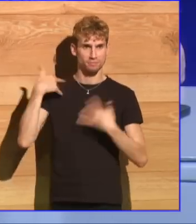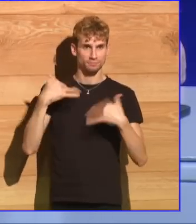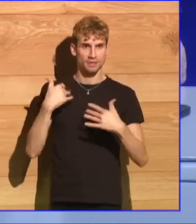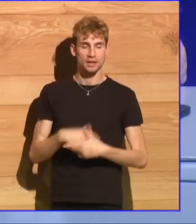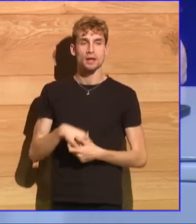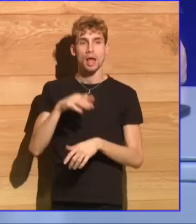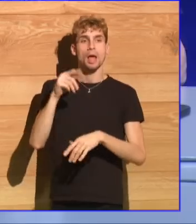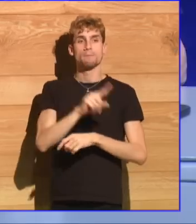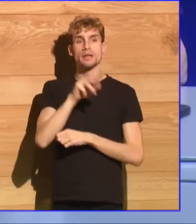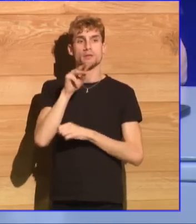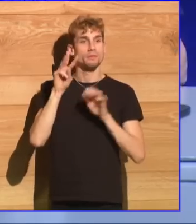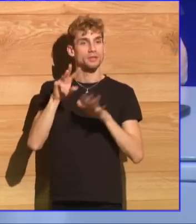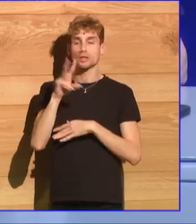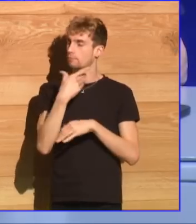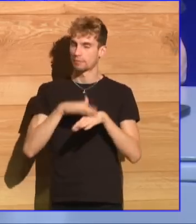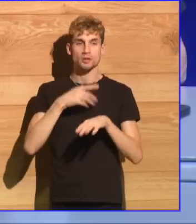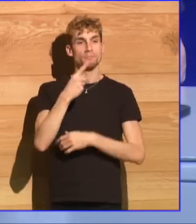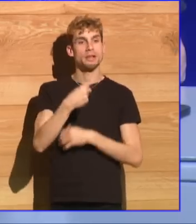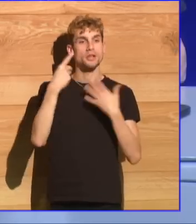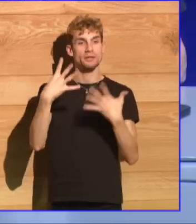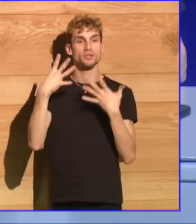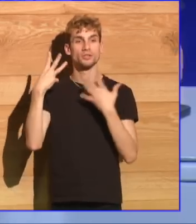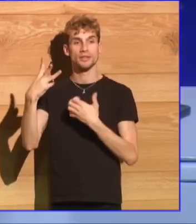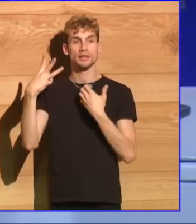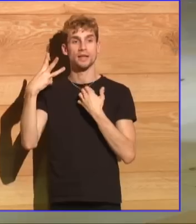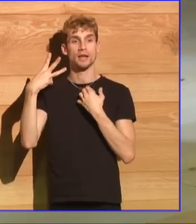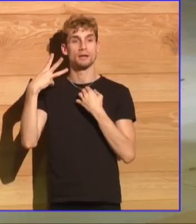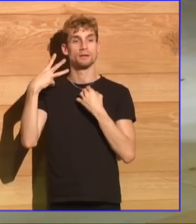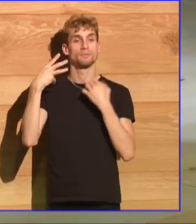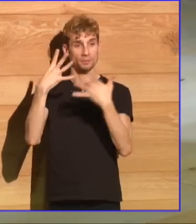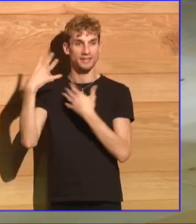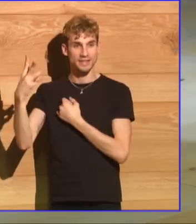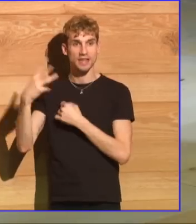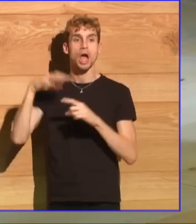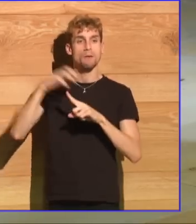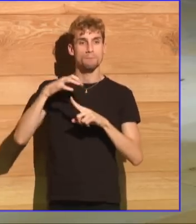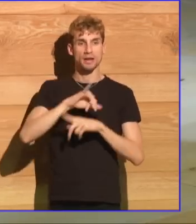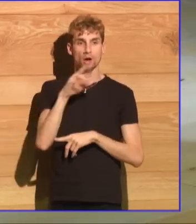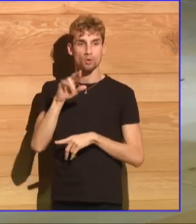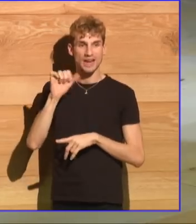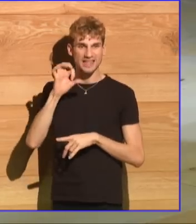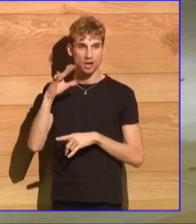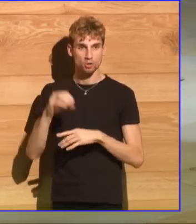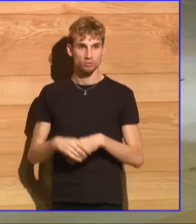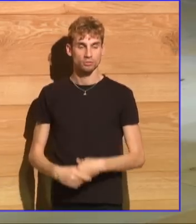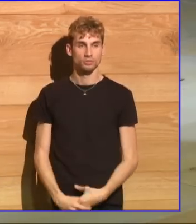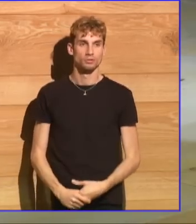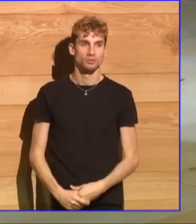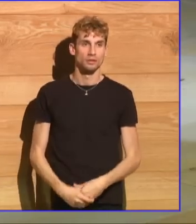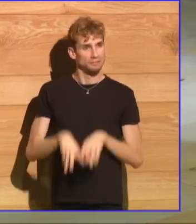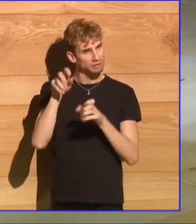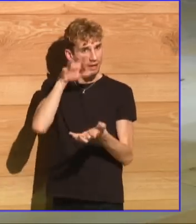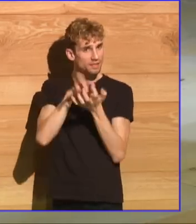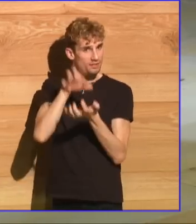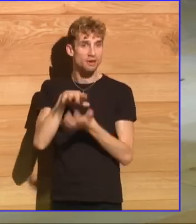tarea. 93, perdón, Parque Jurásico. Uf. La de los dinosaurios. Esa, muy